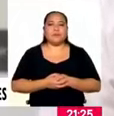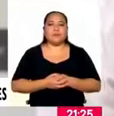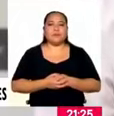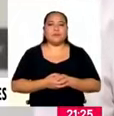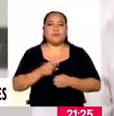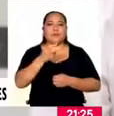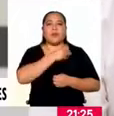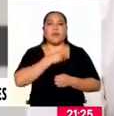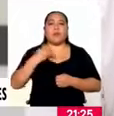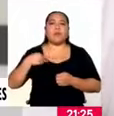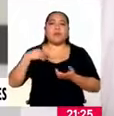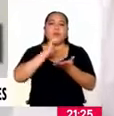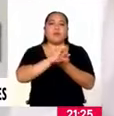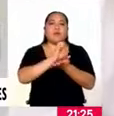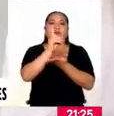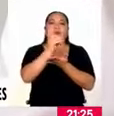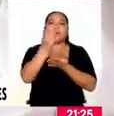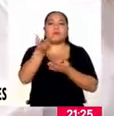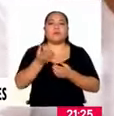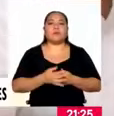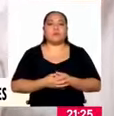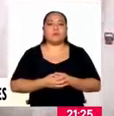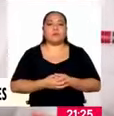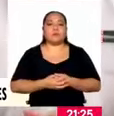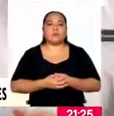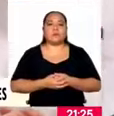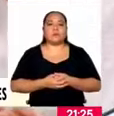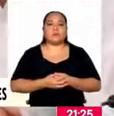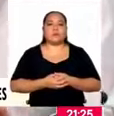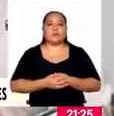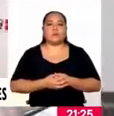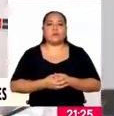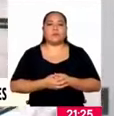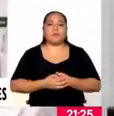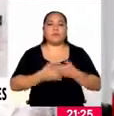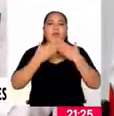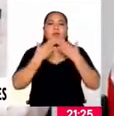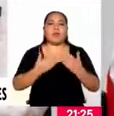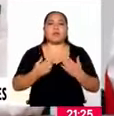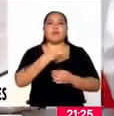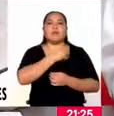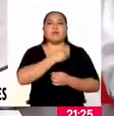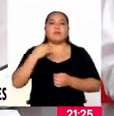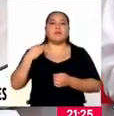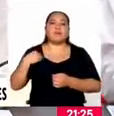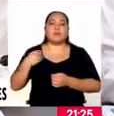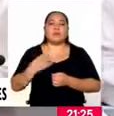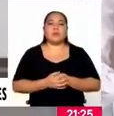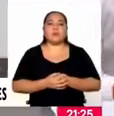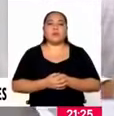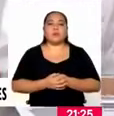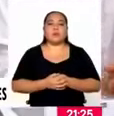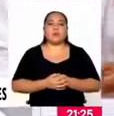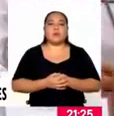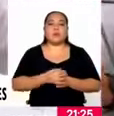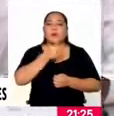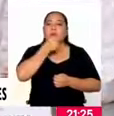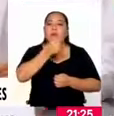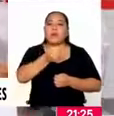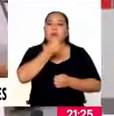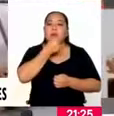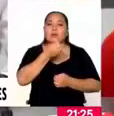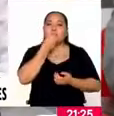Ministro de Educación. Muchas gracias. Muchas gracias, señor ministro. Señoras y señores periodistas, buenas